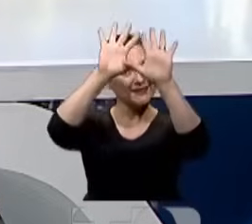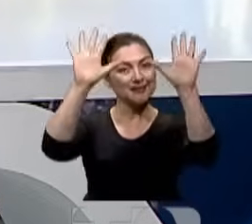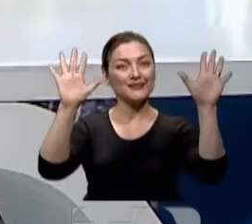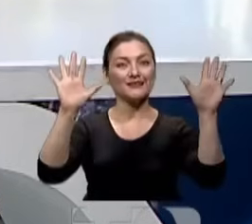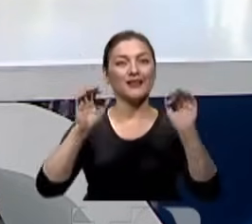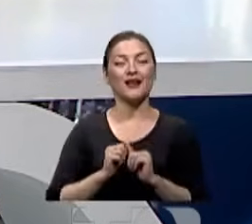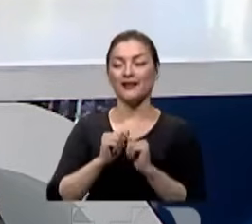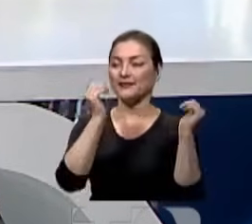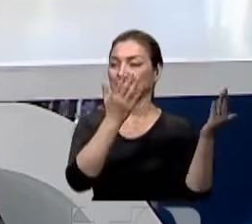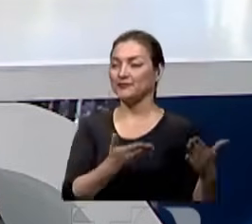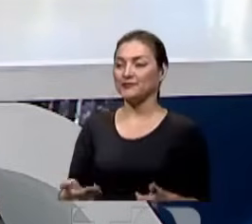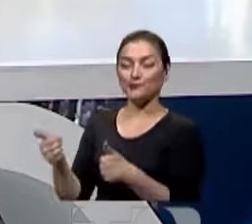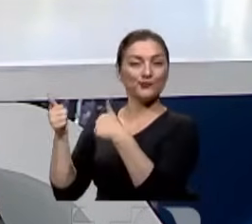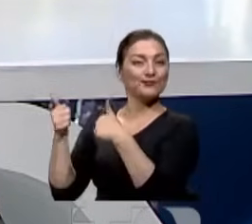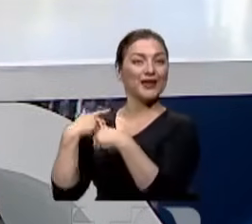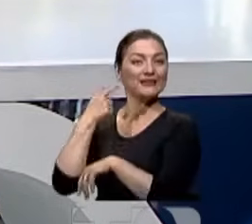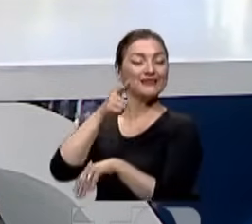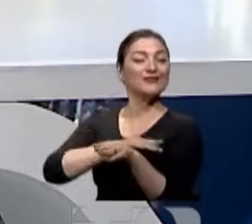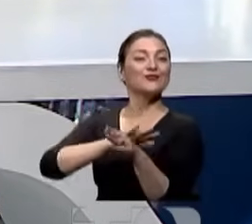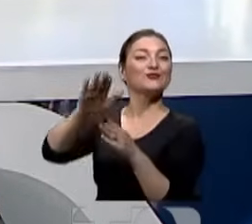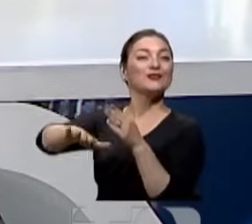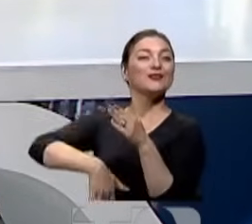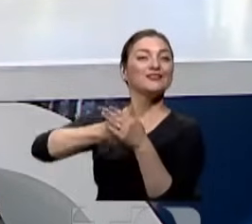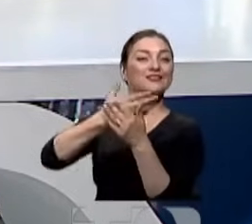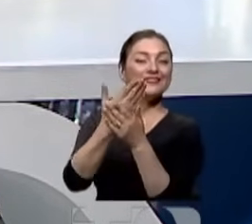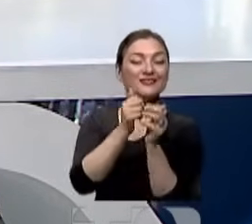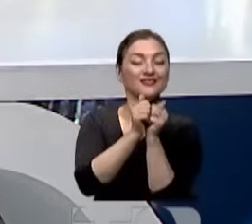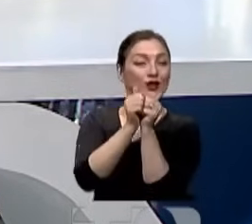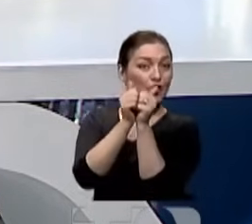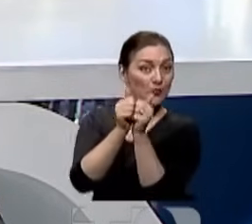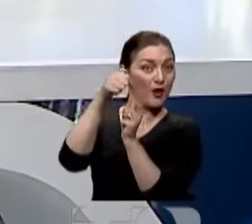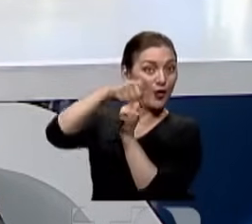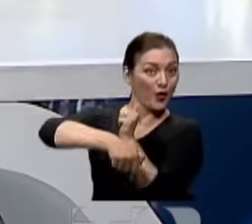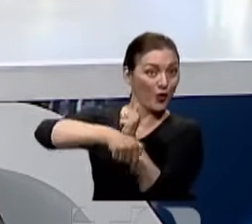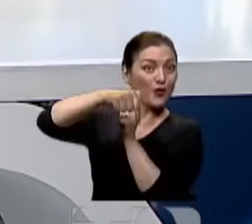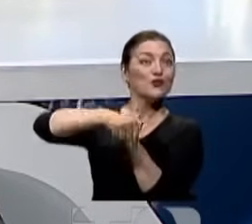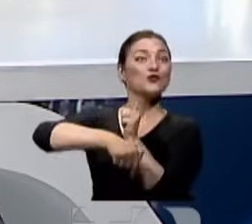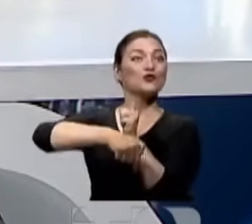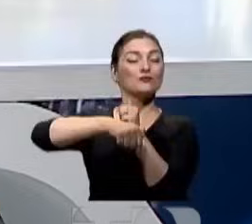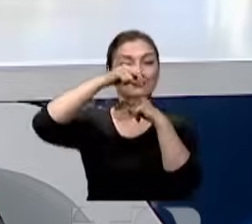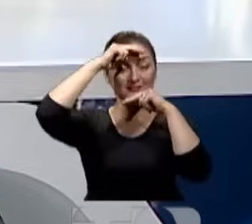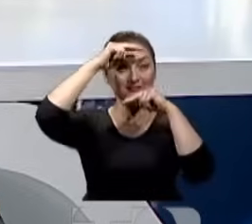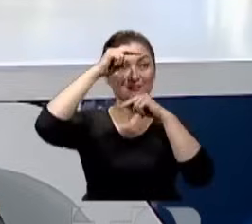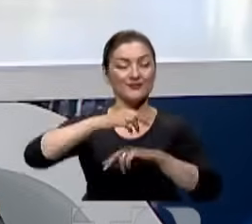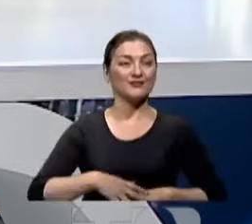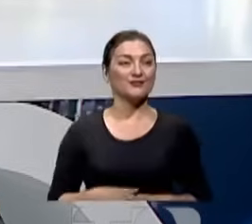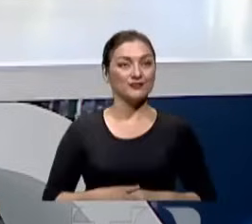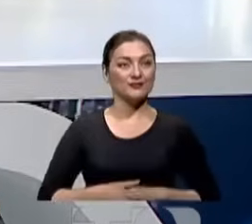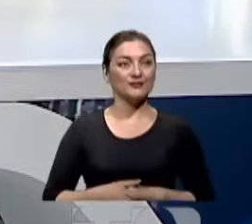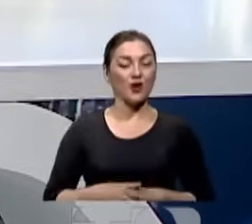así es que les damos la más cordial bienvenida y les invitamos a que nos acompañen hoy en nuestro noticiero. Y sobre todo, Gaby,